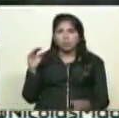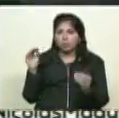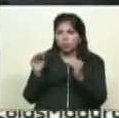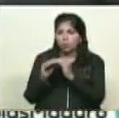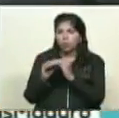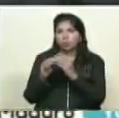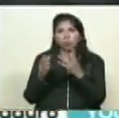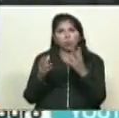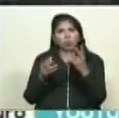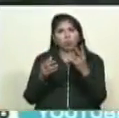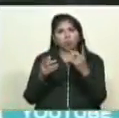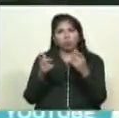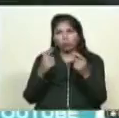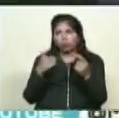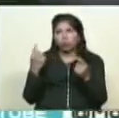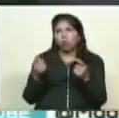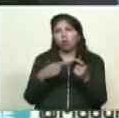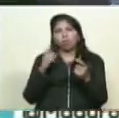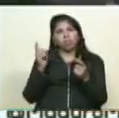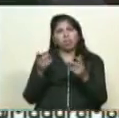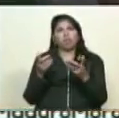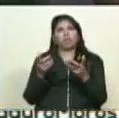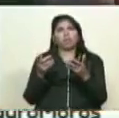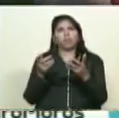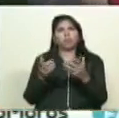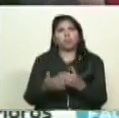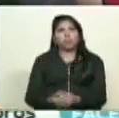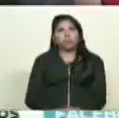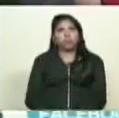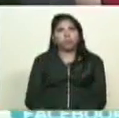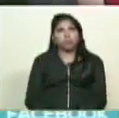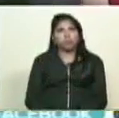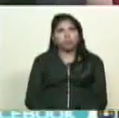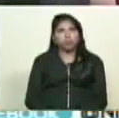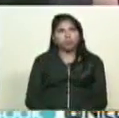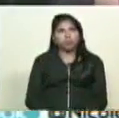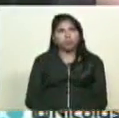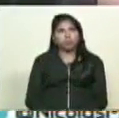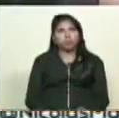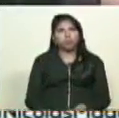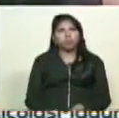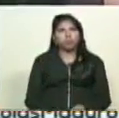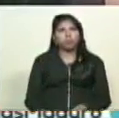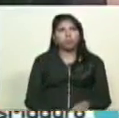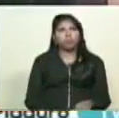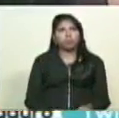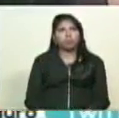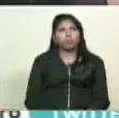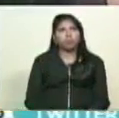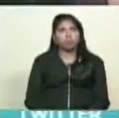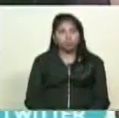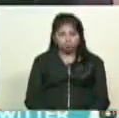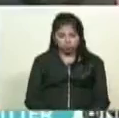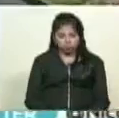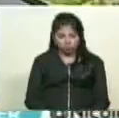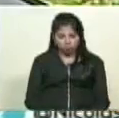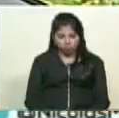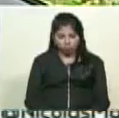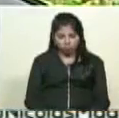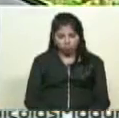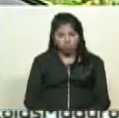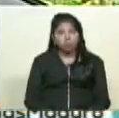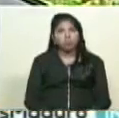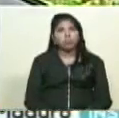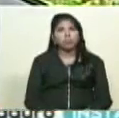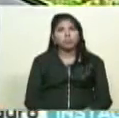dibujando, construyendo, proyectando, estableciendo en la realidad. Lo que sí es cierto es que Venezuela necesita una gran